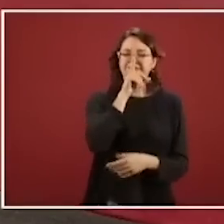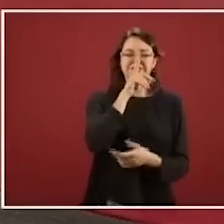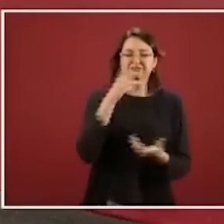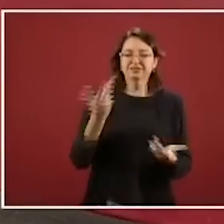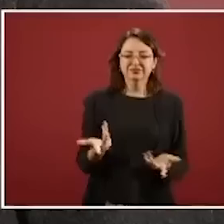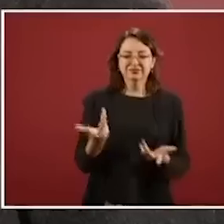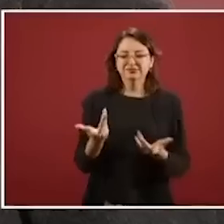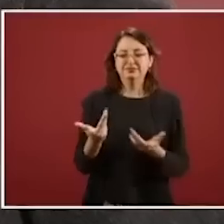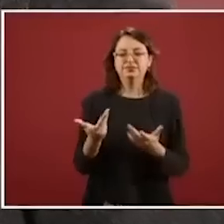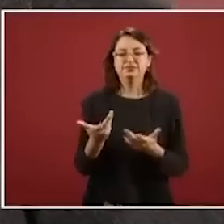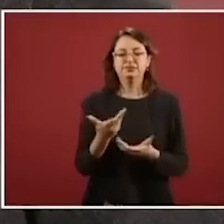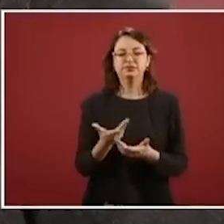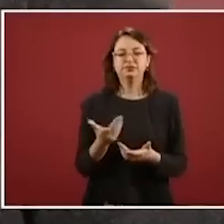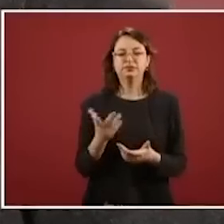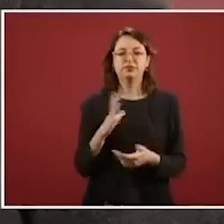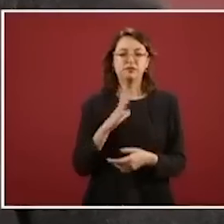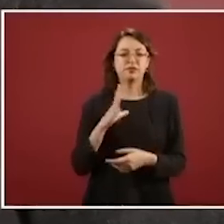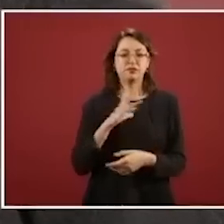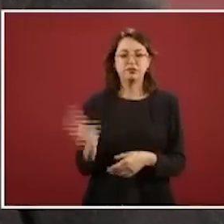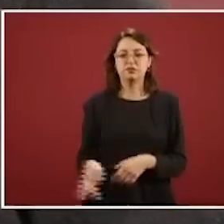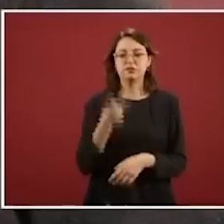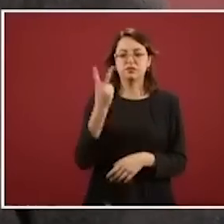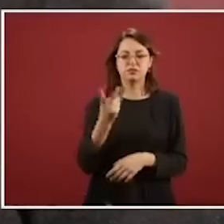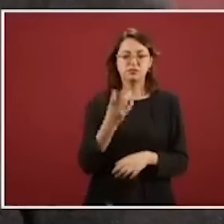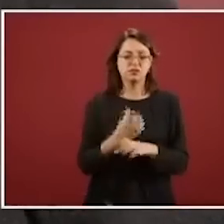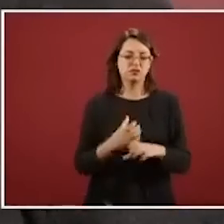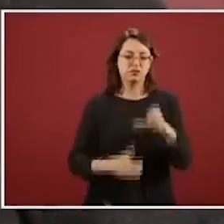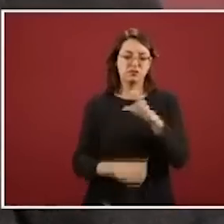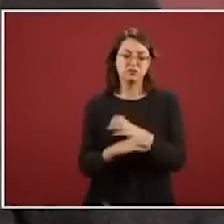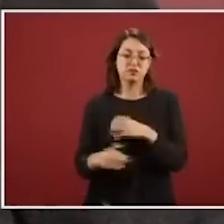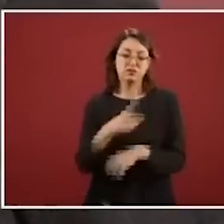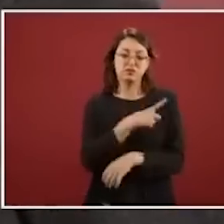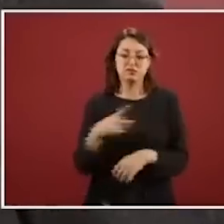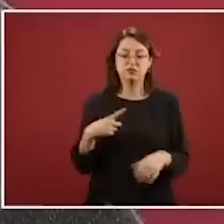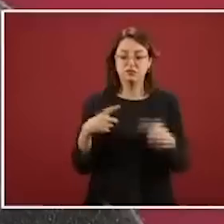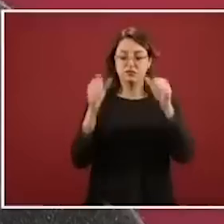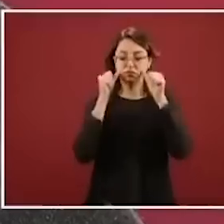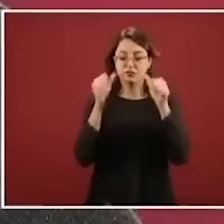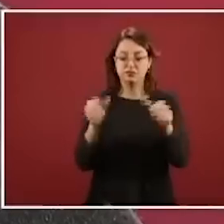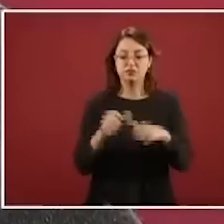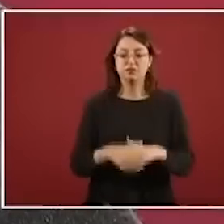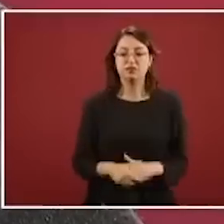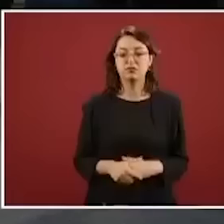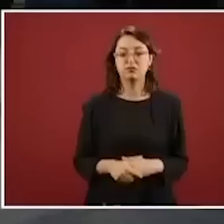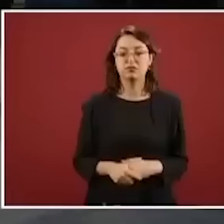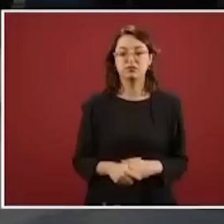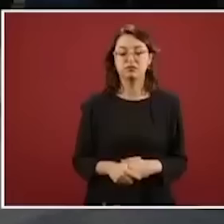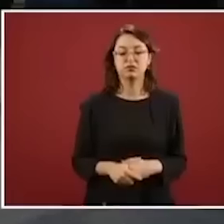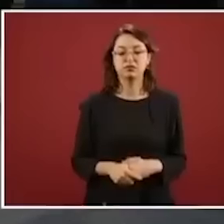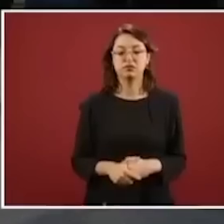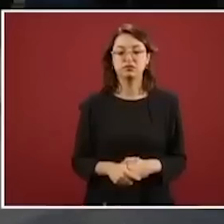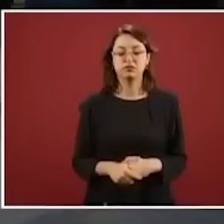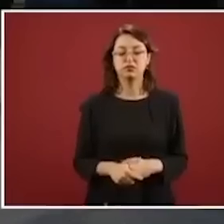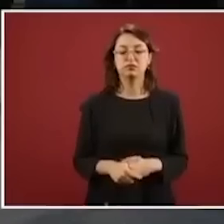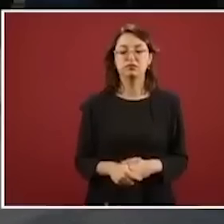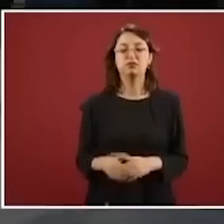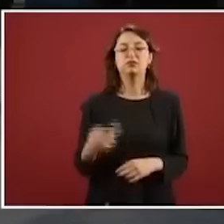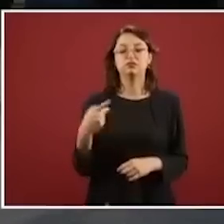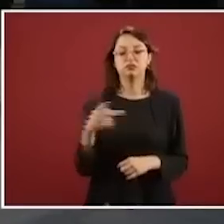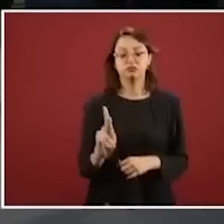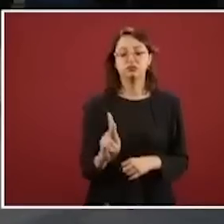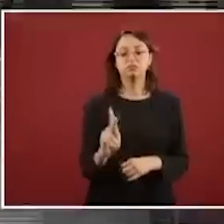de regresiones. Hay nuevos mercados que hay que tomar en cuenta. Sí, sin embargo, México